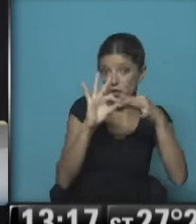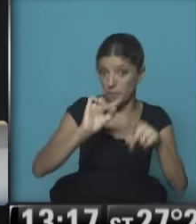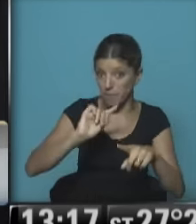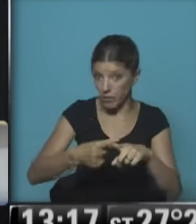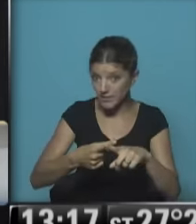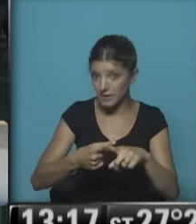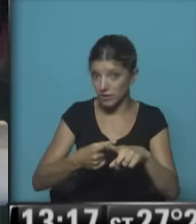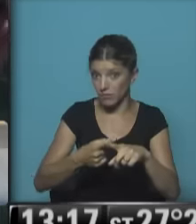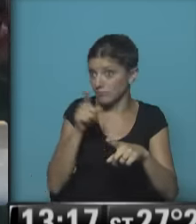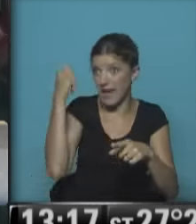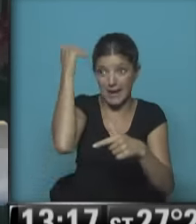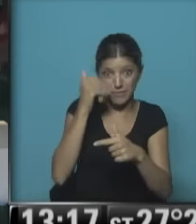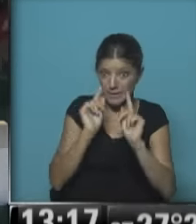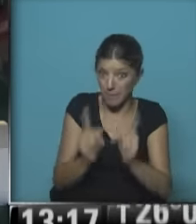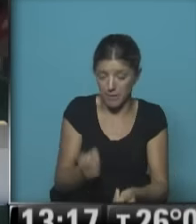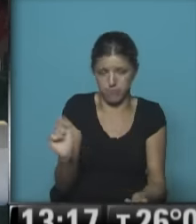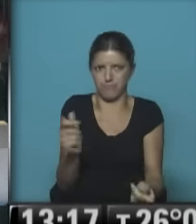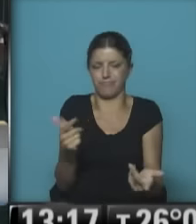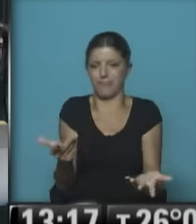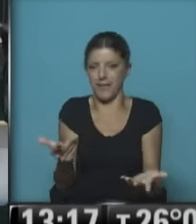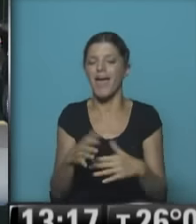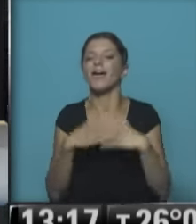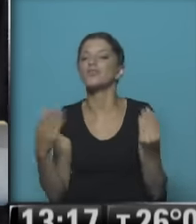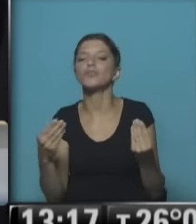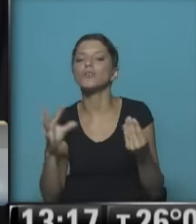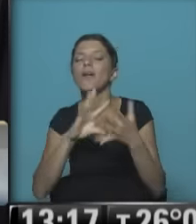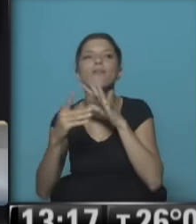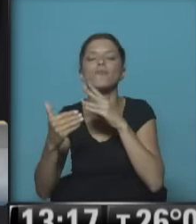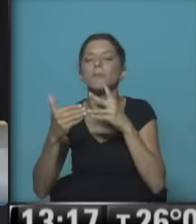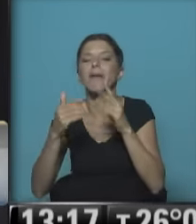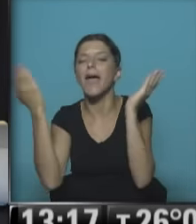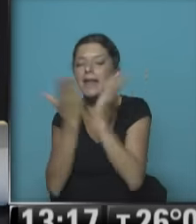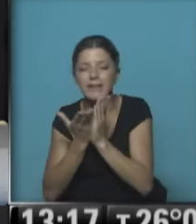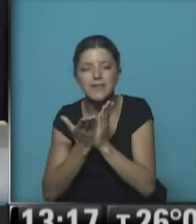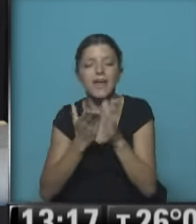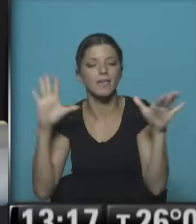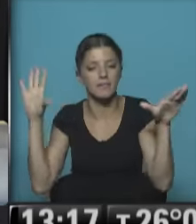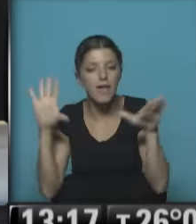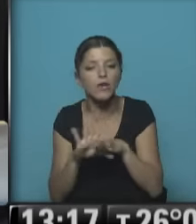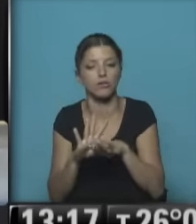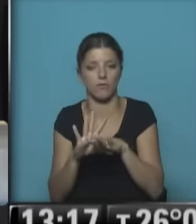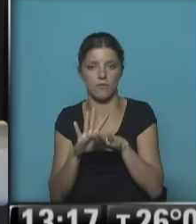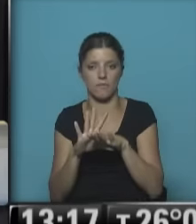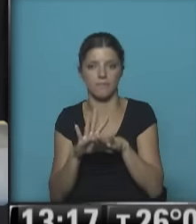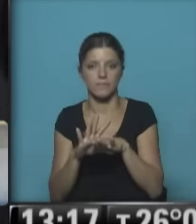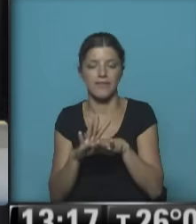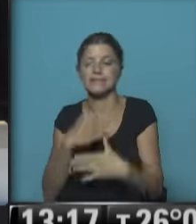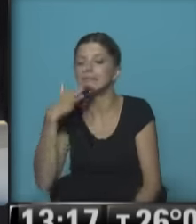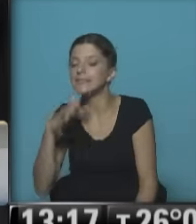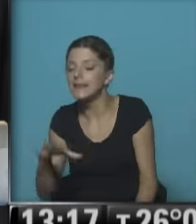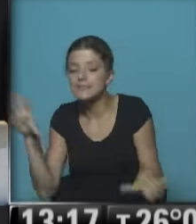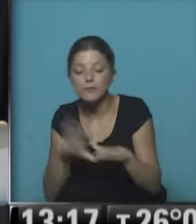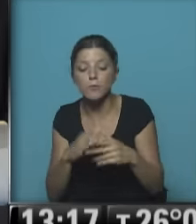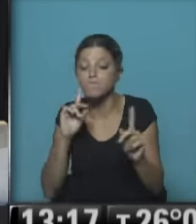aparentemente incondicional de Arabia Saudita. Es decir, no hay posibilidad de lecturas lineales en esto. No hay posibilidad de entender esto